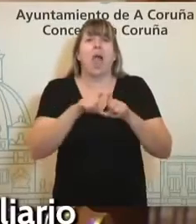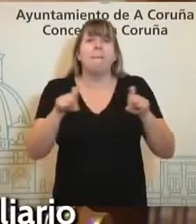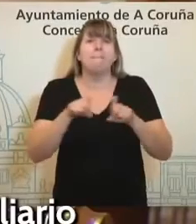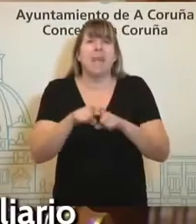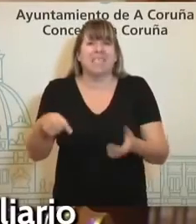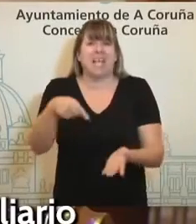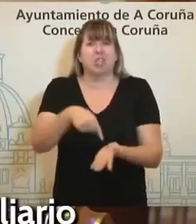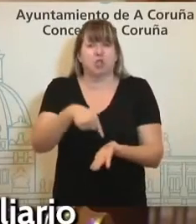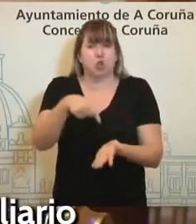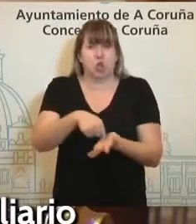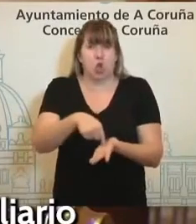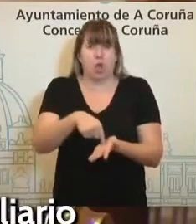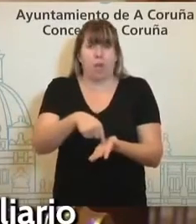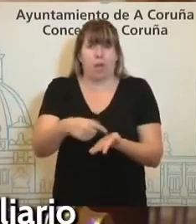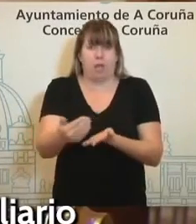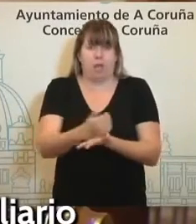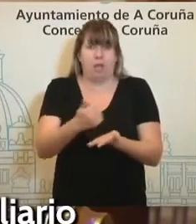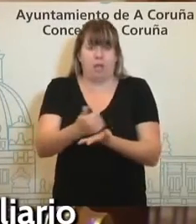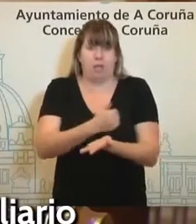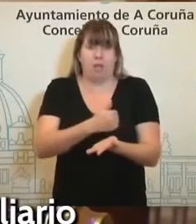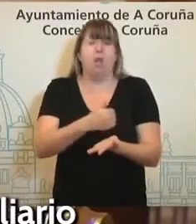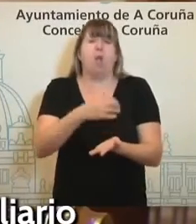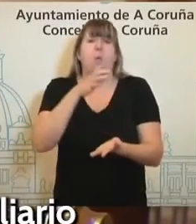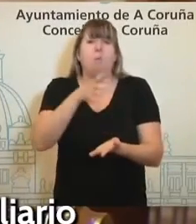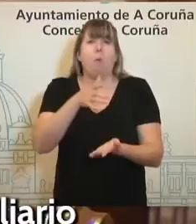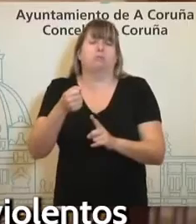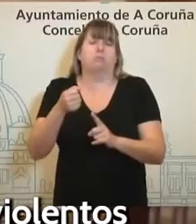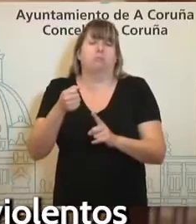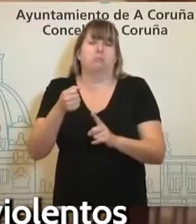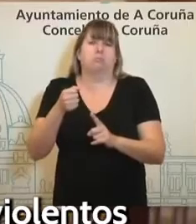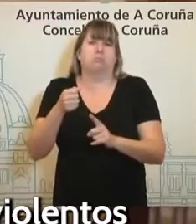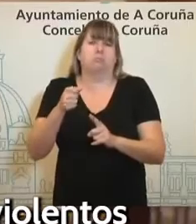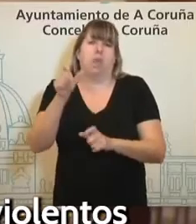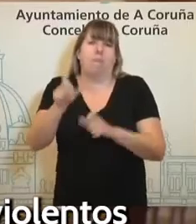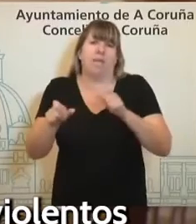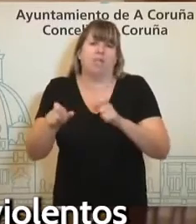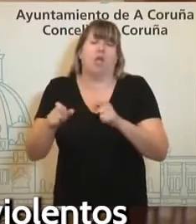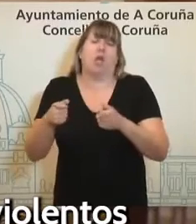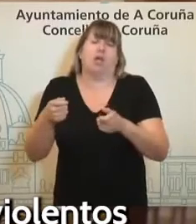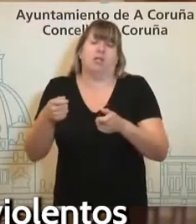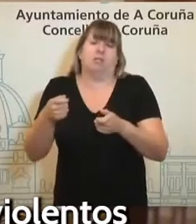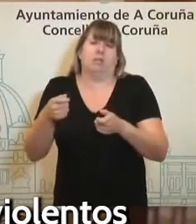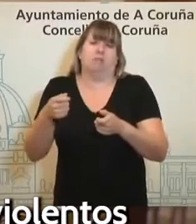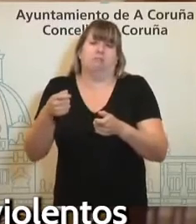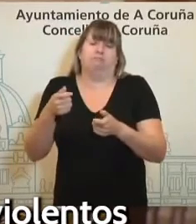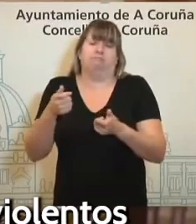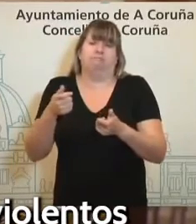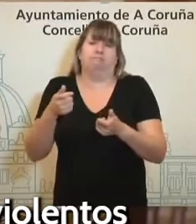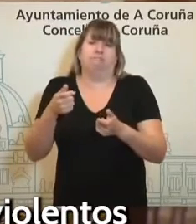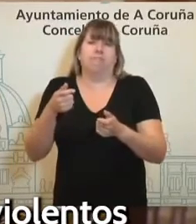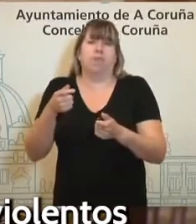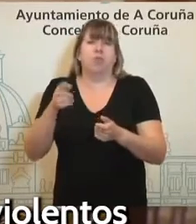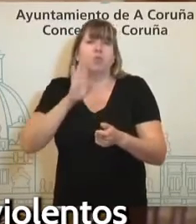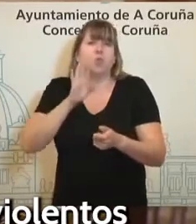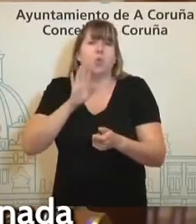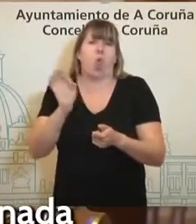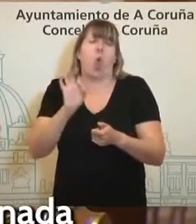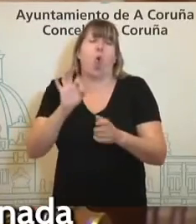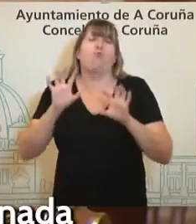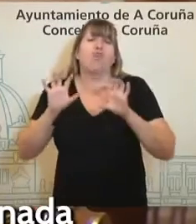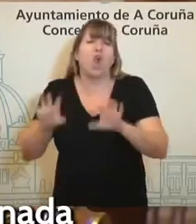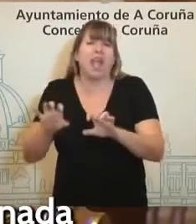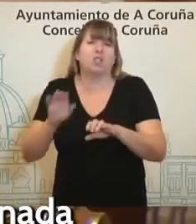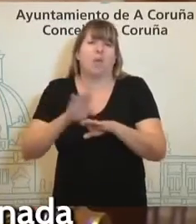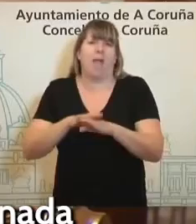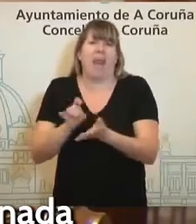cobran por exercer acoso inmobiliario, que fan negocio empregando métodos violentos,